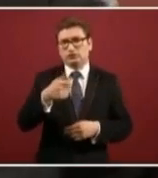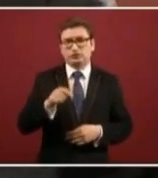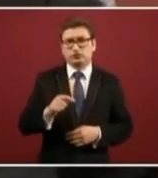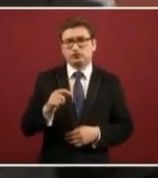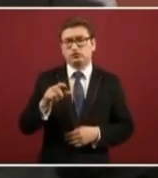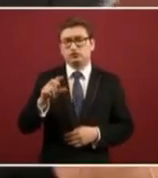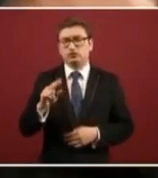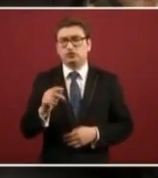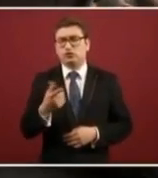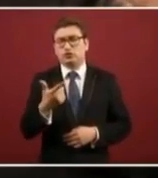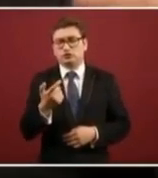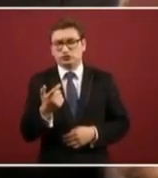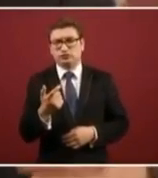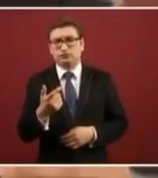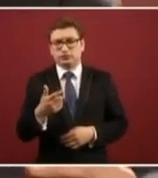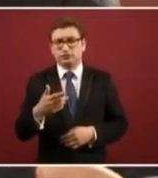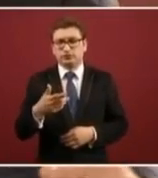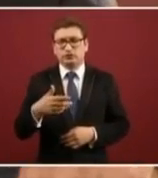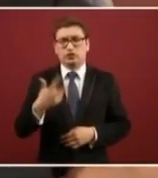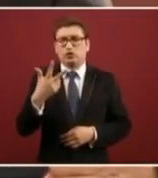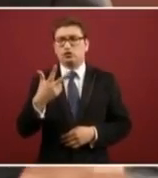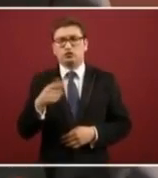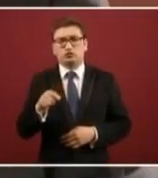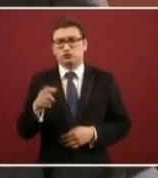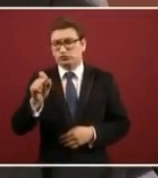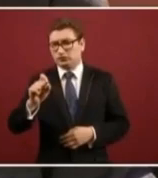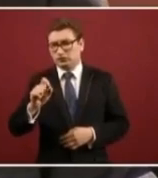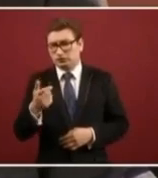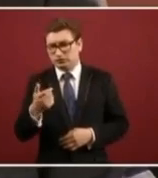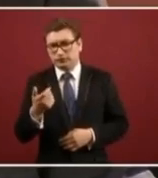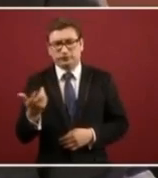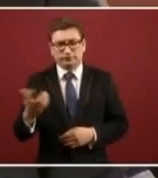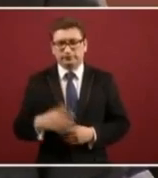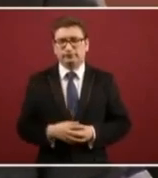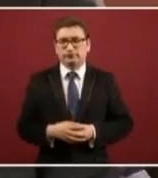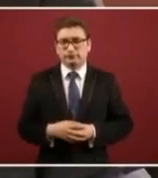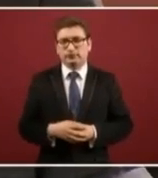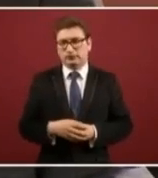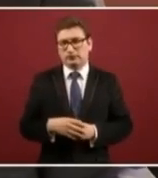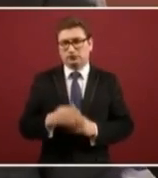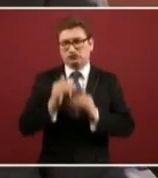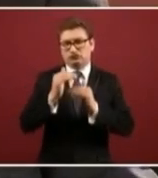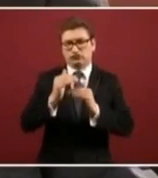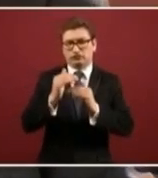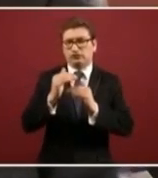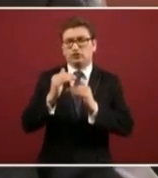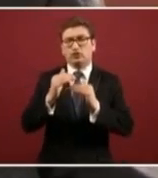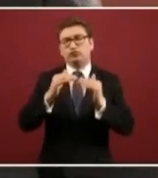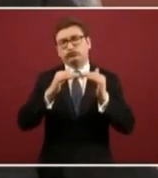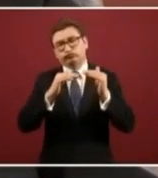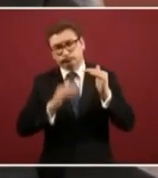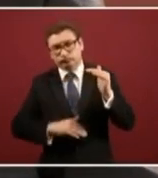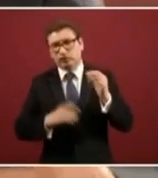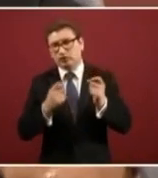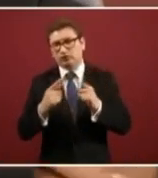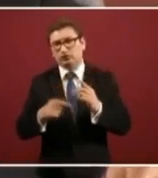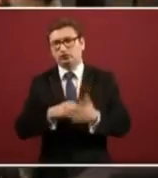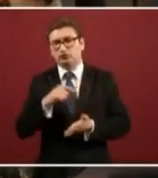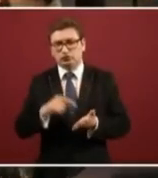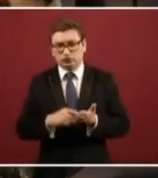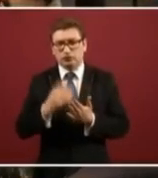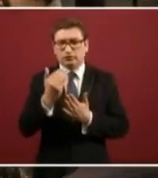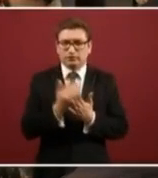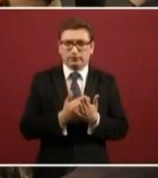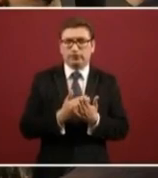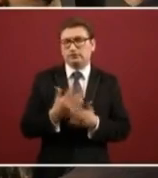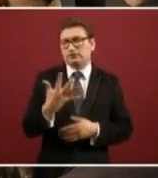o de 7 pesos. Ya no hables del 8.20, que es el precio de garantía. Hay lugares donde llegan y les